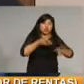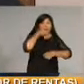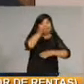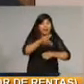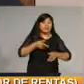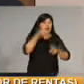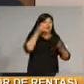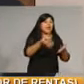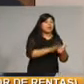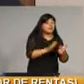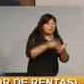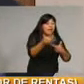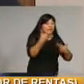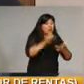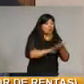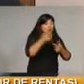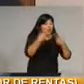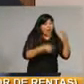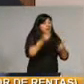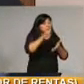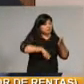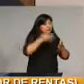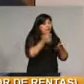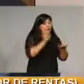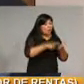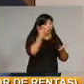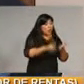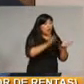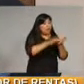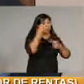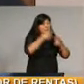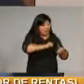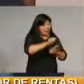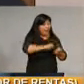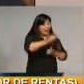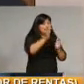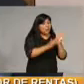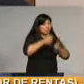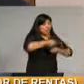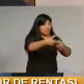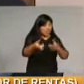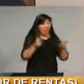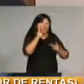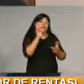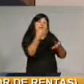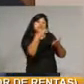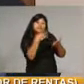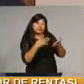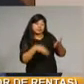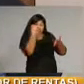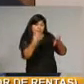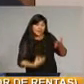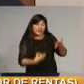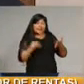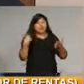comprobantes está inscripto emite los comprobantes cuando corresponde hacerlo de esas verificaciones que